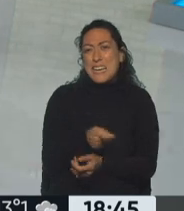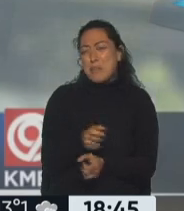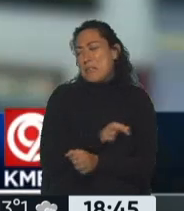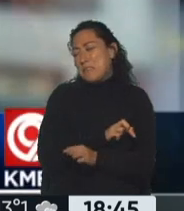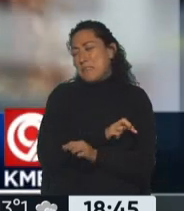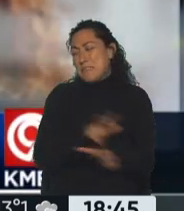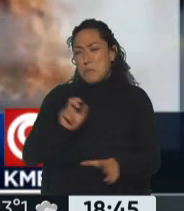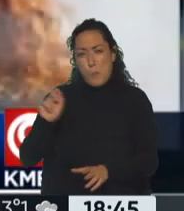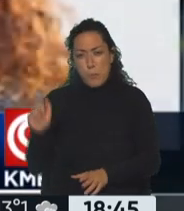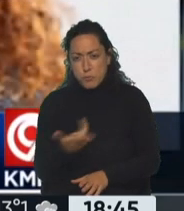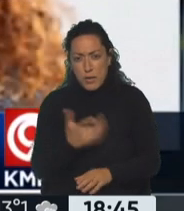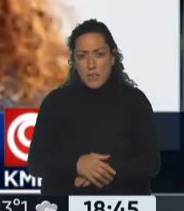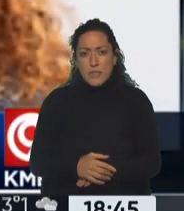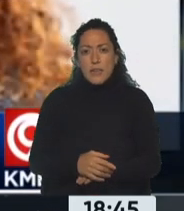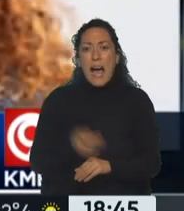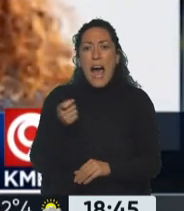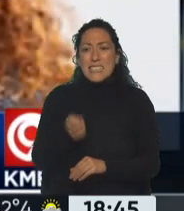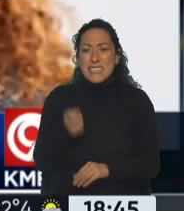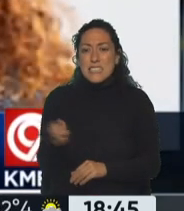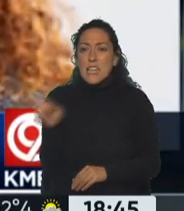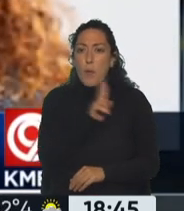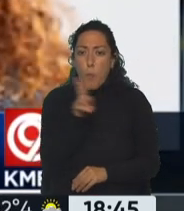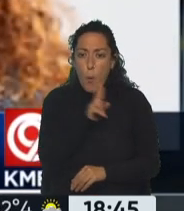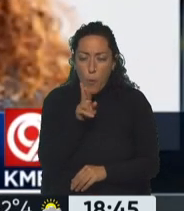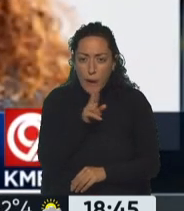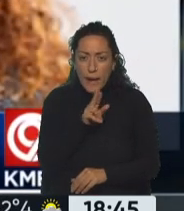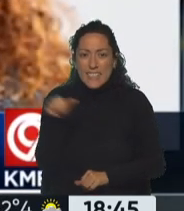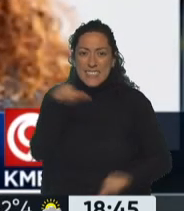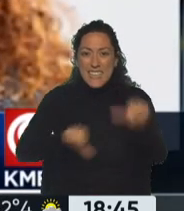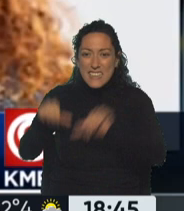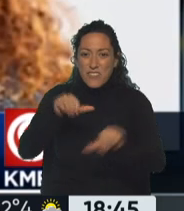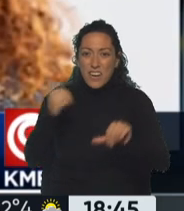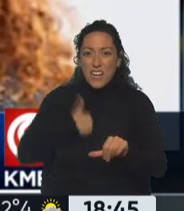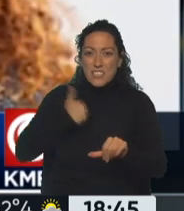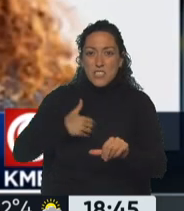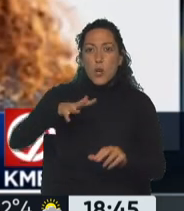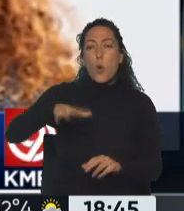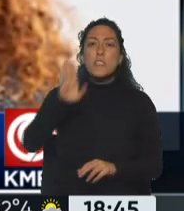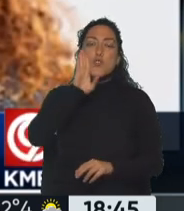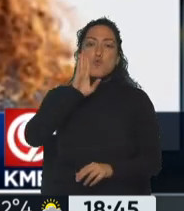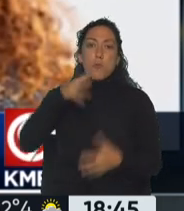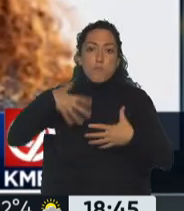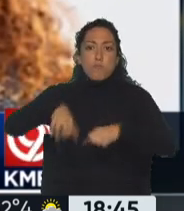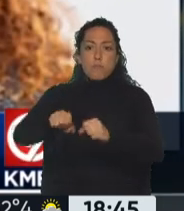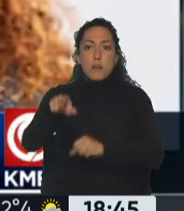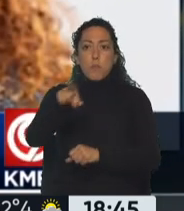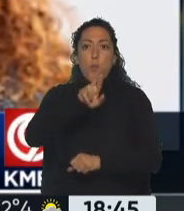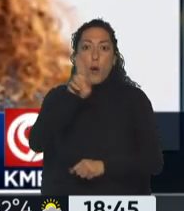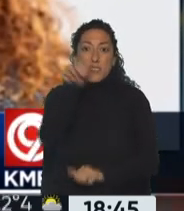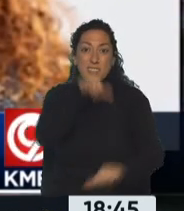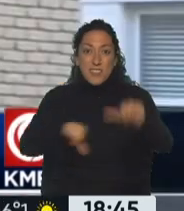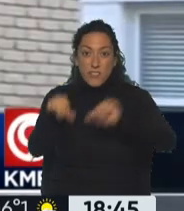han encontrado asesinada a una muchacha a una científica Argentina en los Estados Unidos es una científica